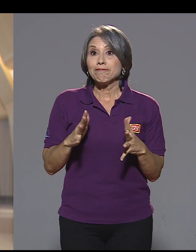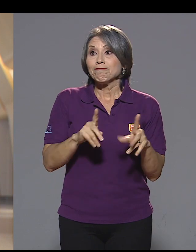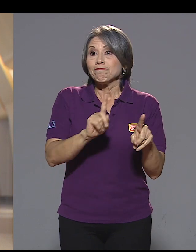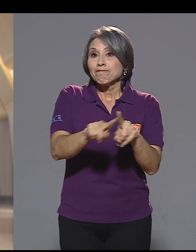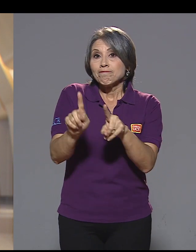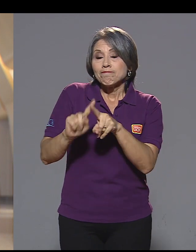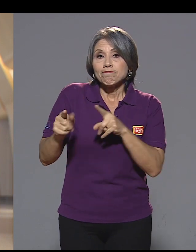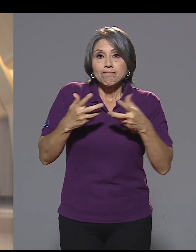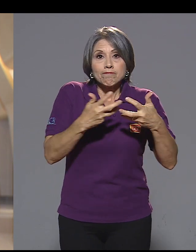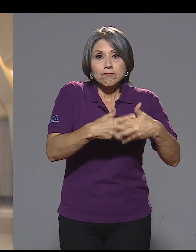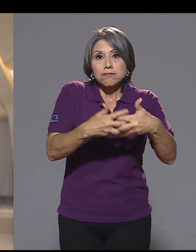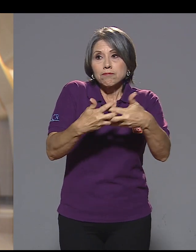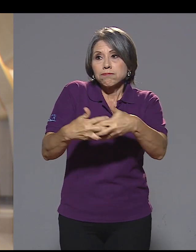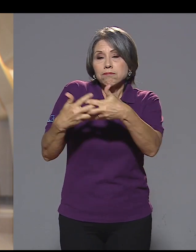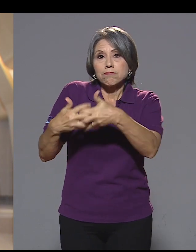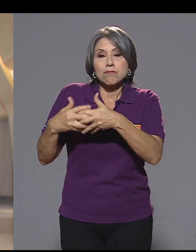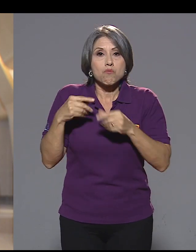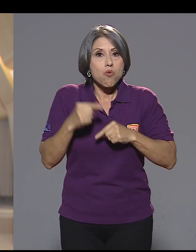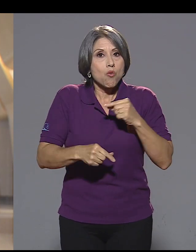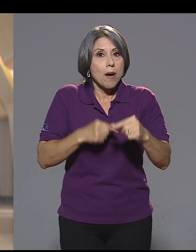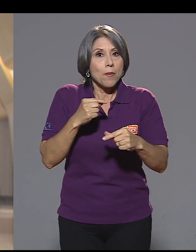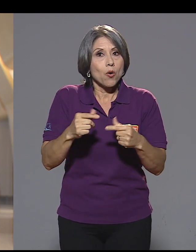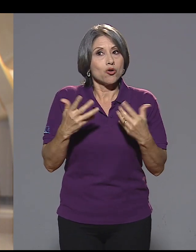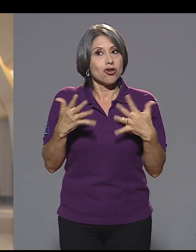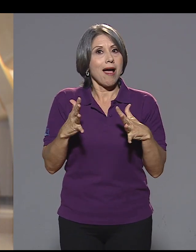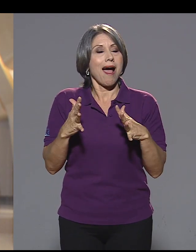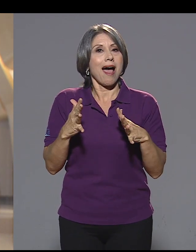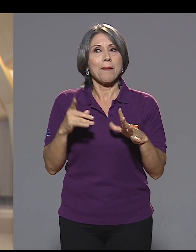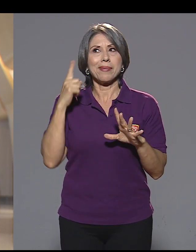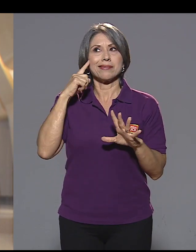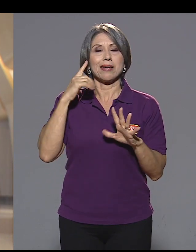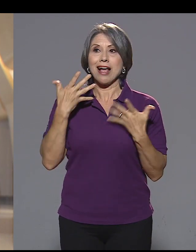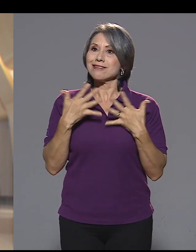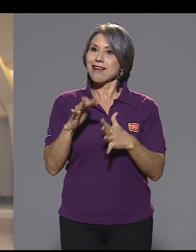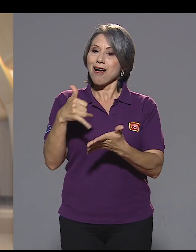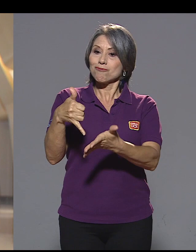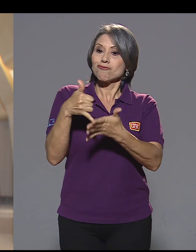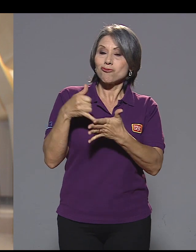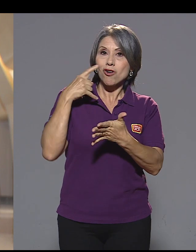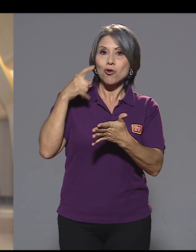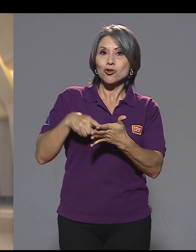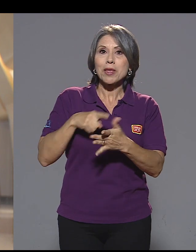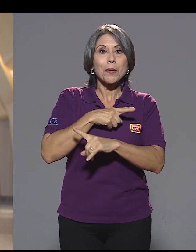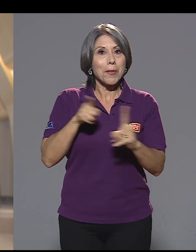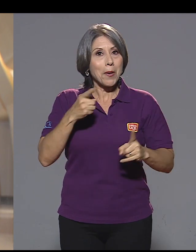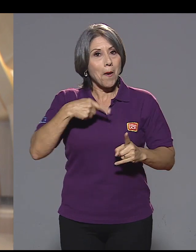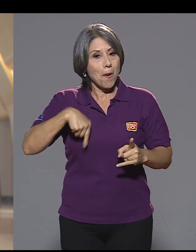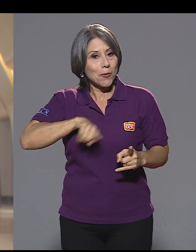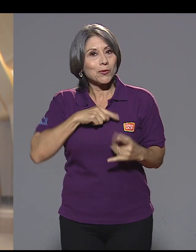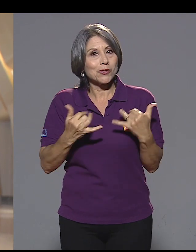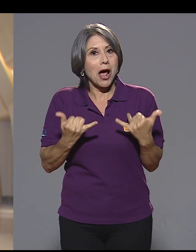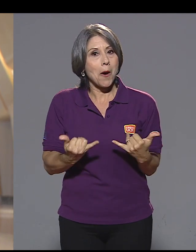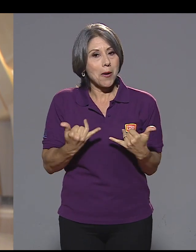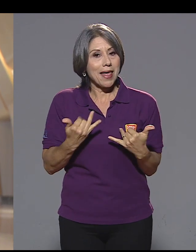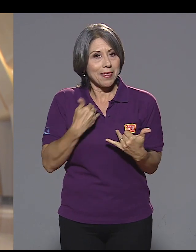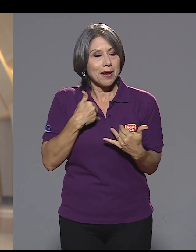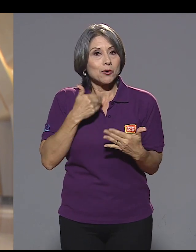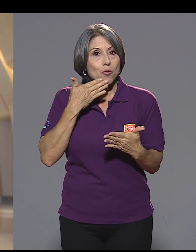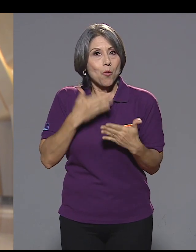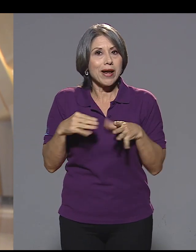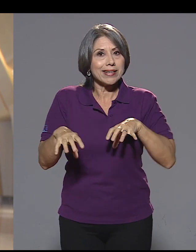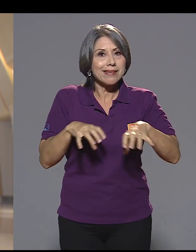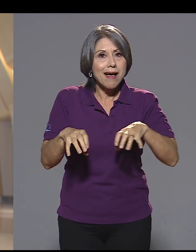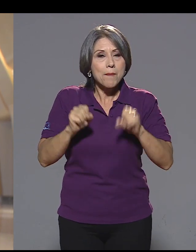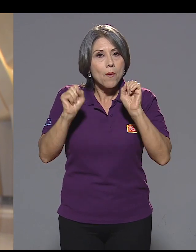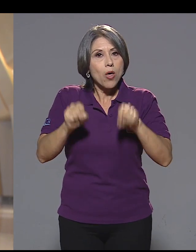a poco van buscando, obtuvimos un reconocimiento, pero sabemos que tenemos buenas prácticas que podemos mejorar. Entonces,